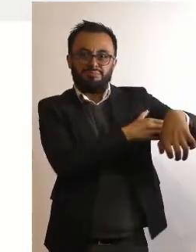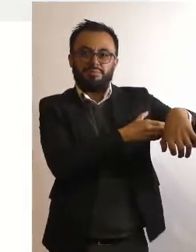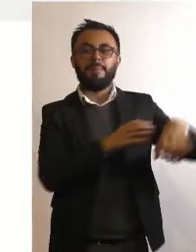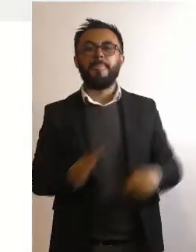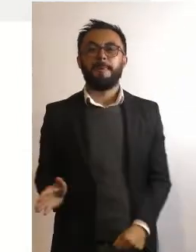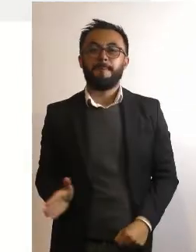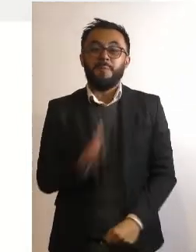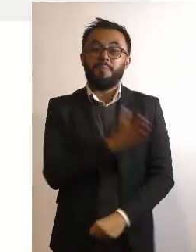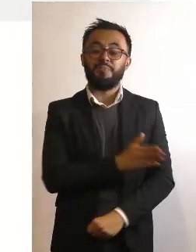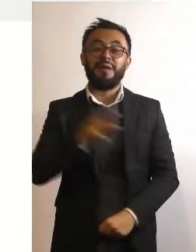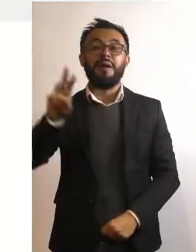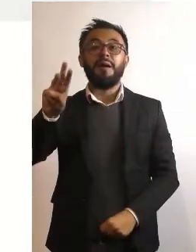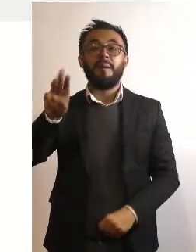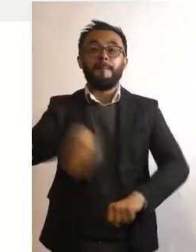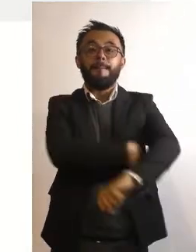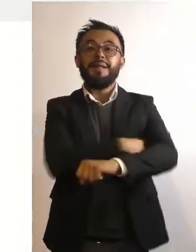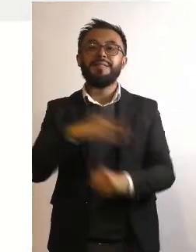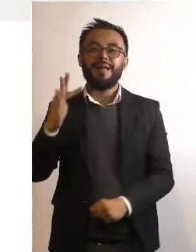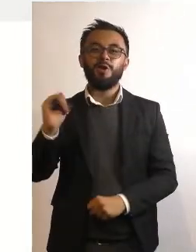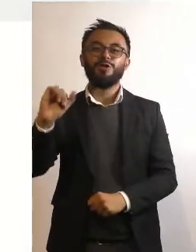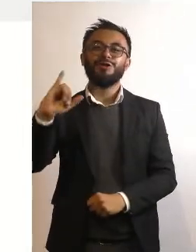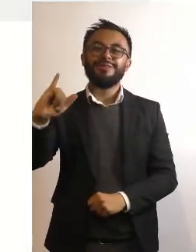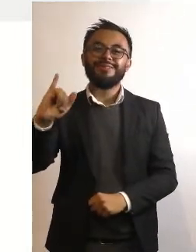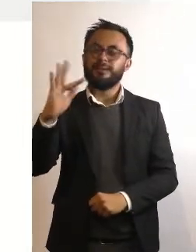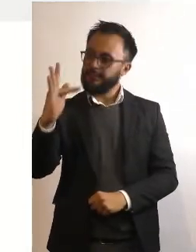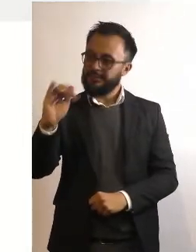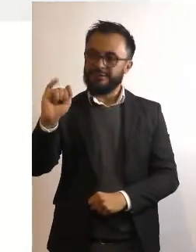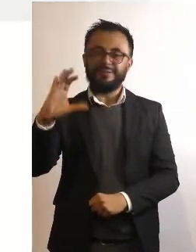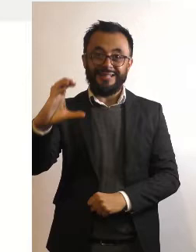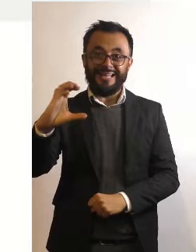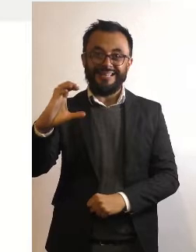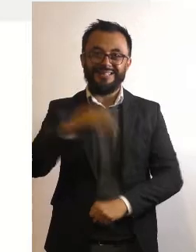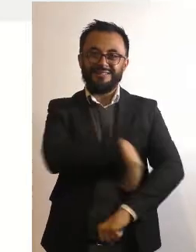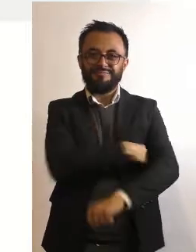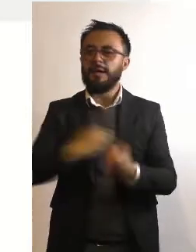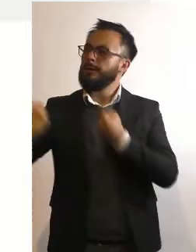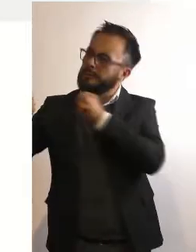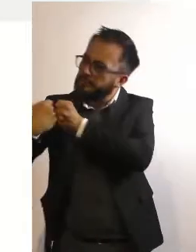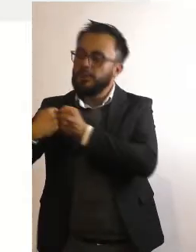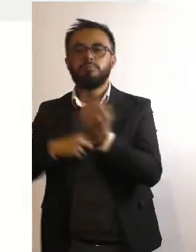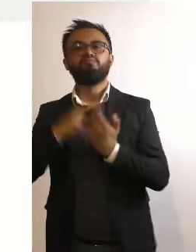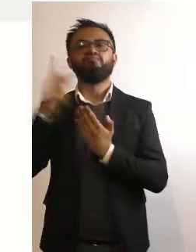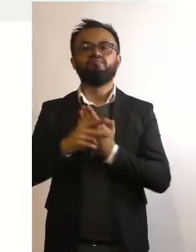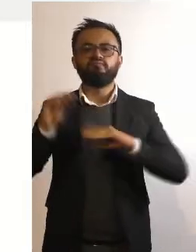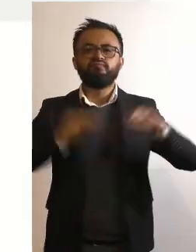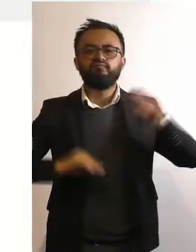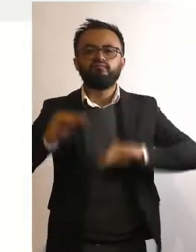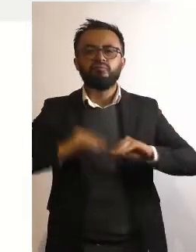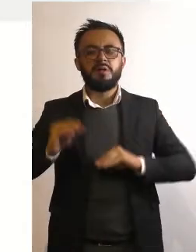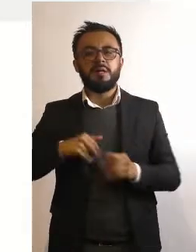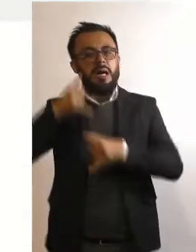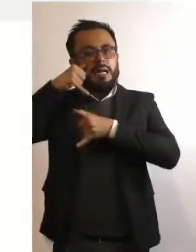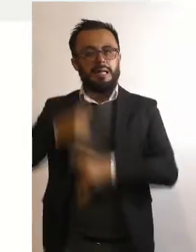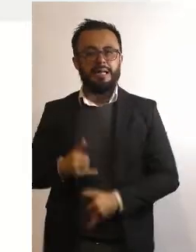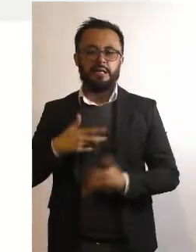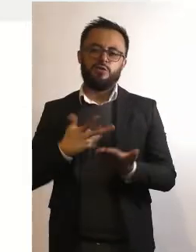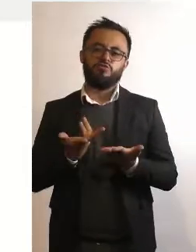MINTIC con ingeniería de sistemas, en donde hemos venido formando desarrolladores.